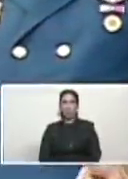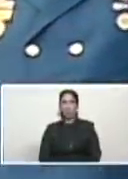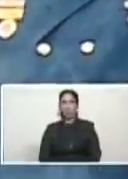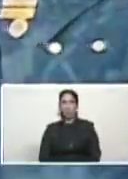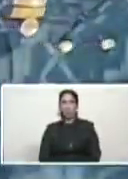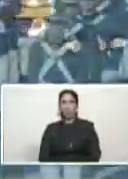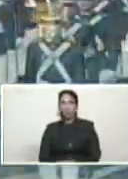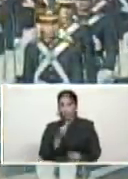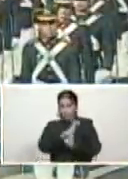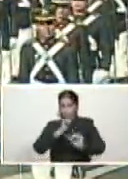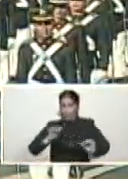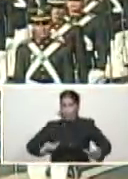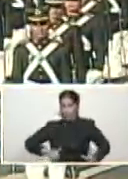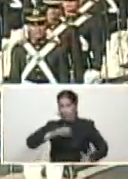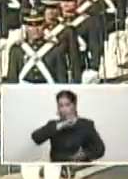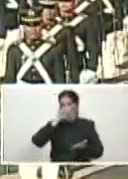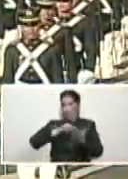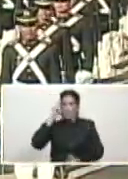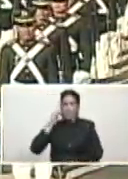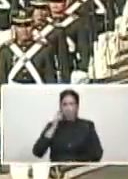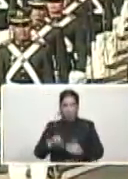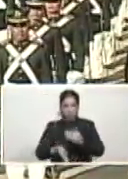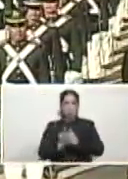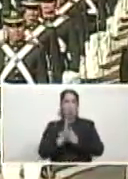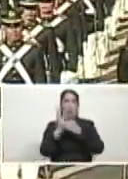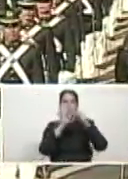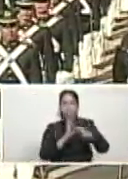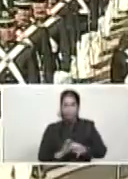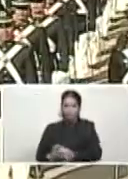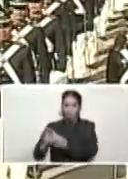Y la Fuerza Armada, firme, unida,